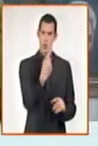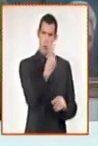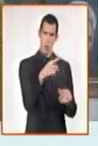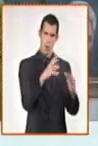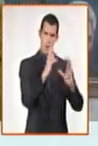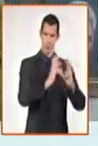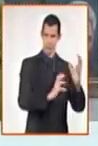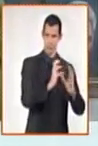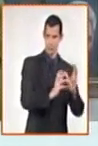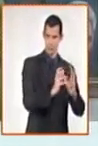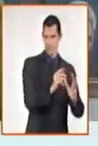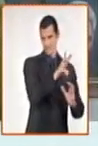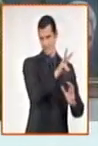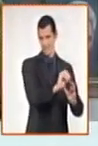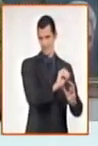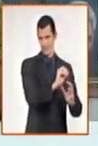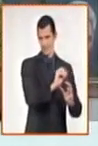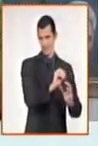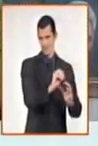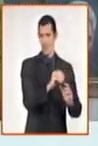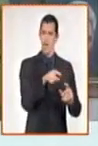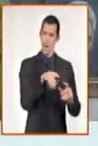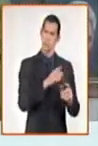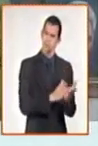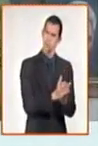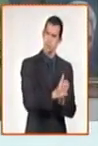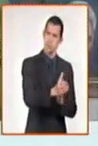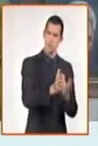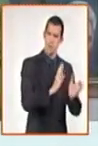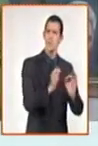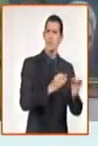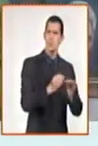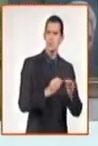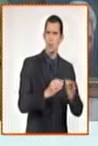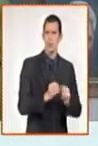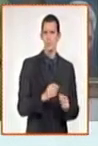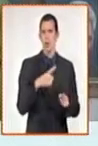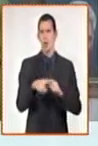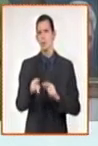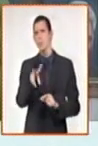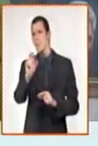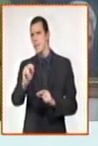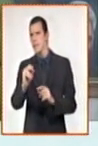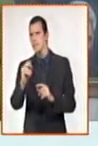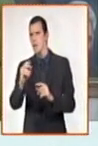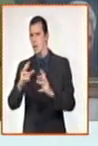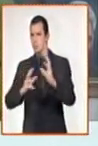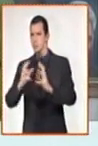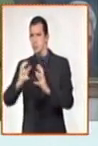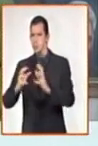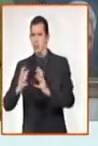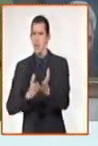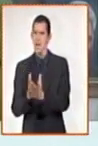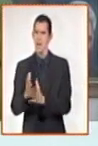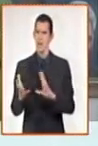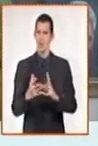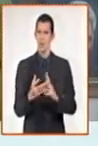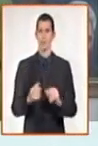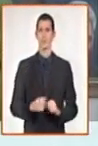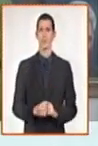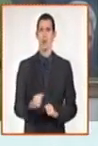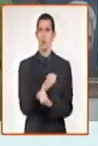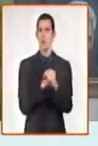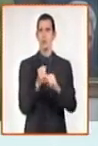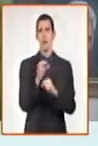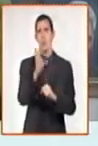pulgadas, ya hoy tienen cierta estabilidad. A partir de que se incorporó un grupo electrógeno, hoy están operando con 10